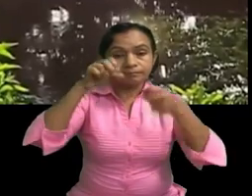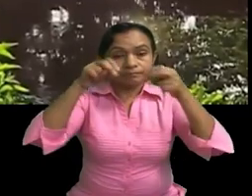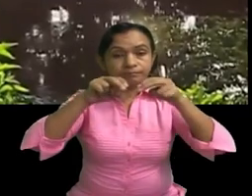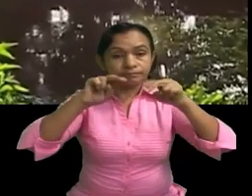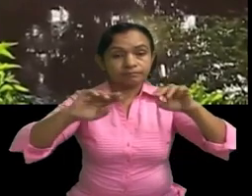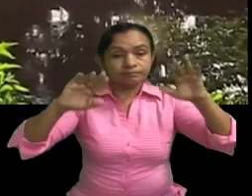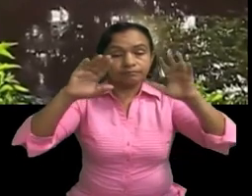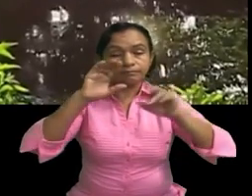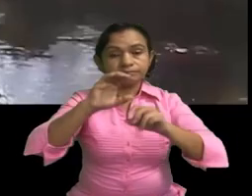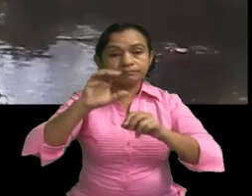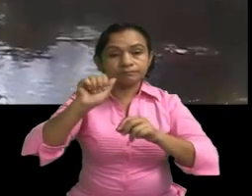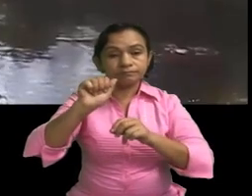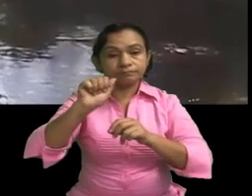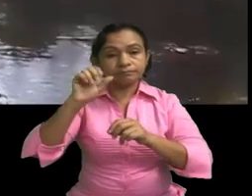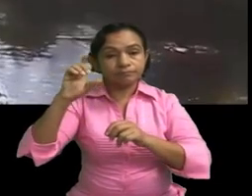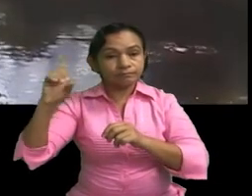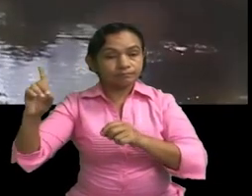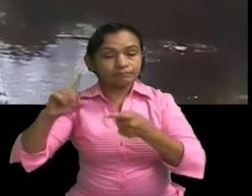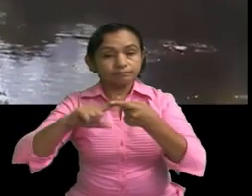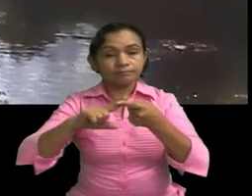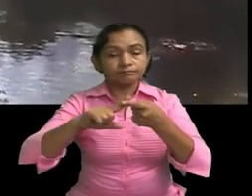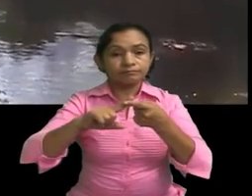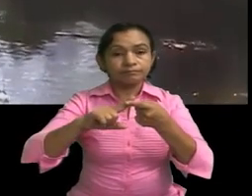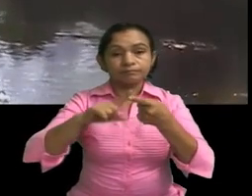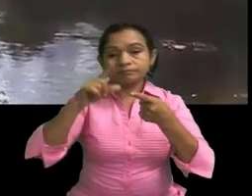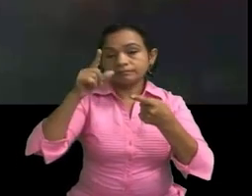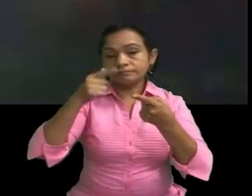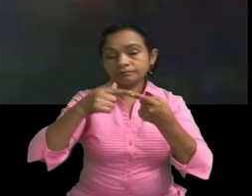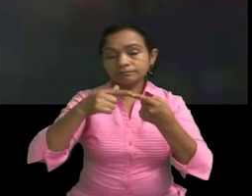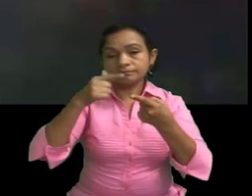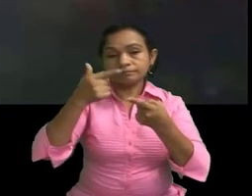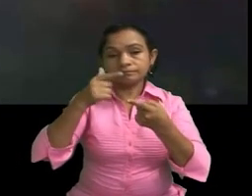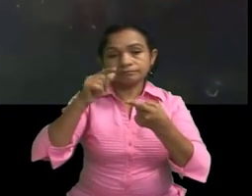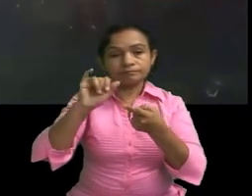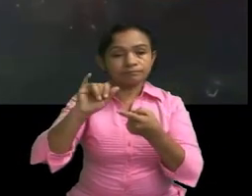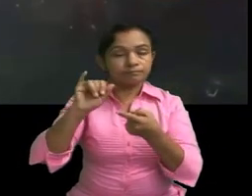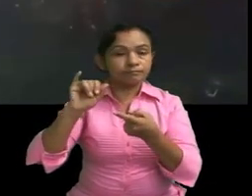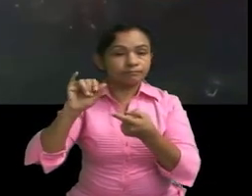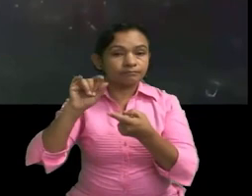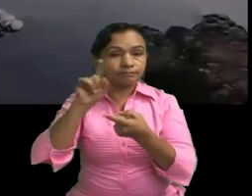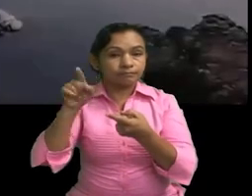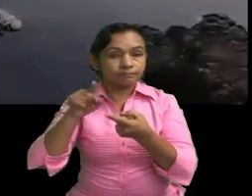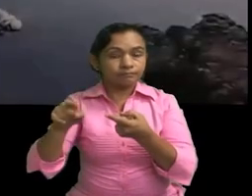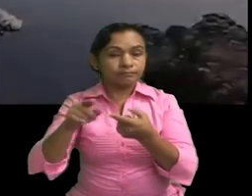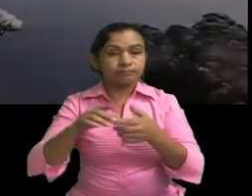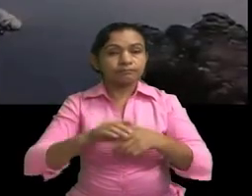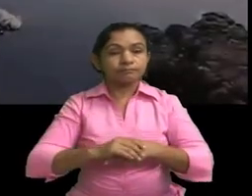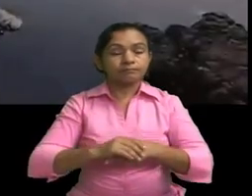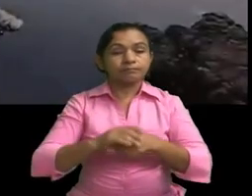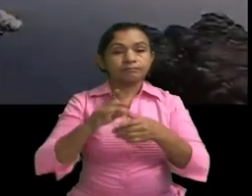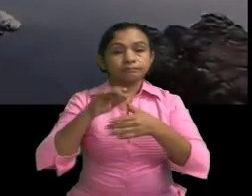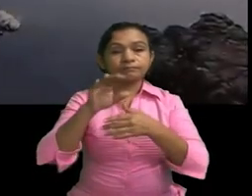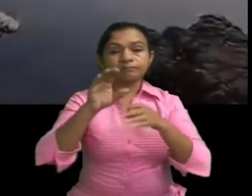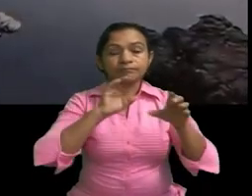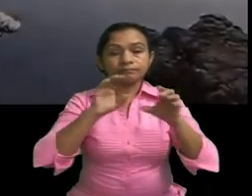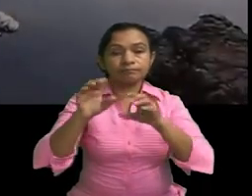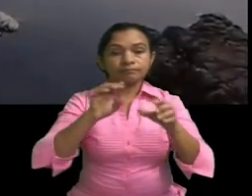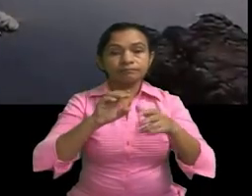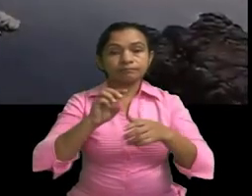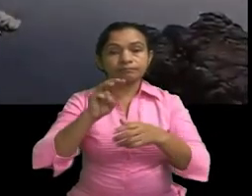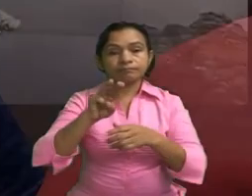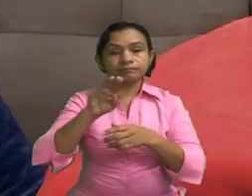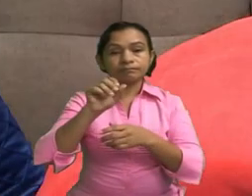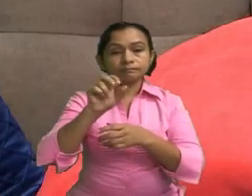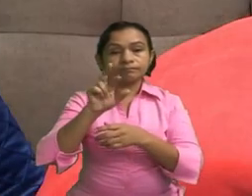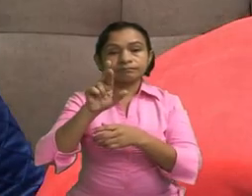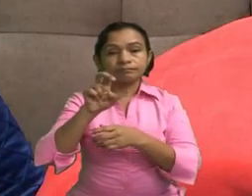Desarrollo CCAD y la Agencia Alemana de Cooperación Técnica GIZ. Noel Arbizú, Oficina de Comunicación, Marena.